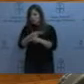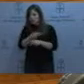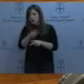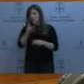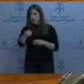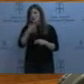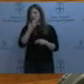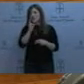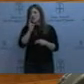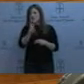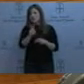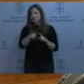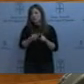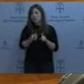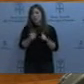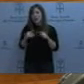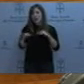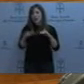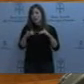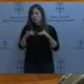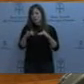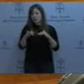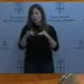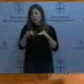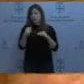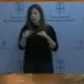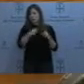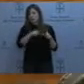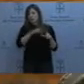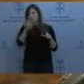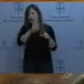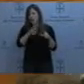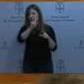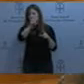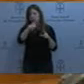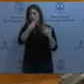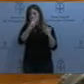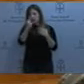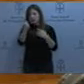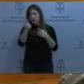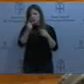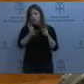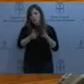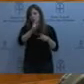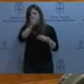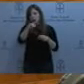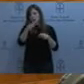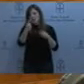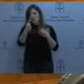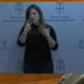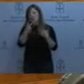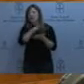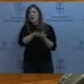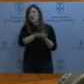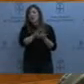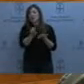si miramos los activos divididos por los pasivos en el conjunto de España es de 1,81 y en el País Vasco de 1,7? ¿Qué estamos hablando?